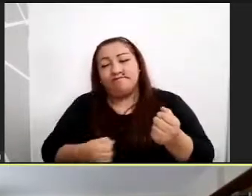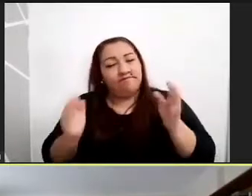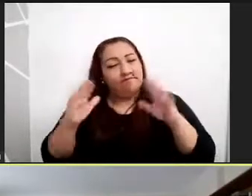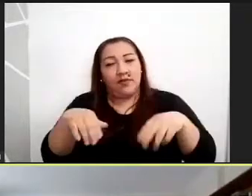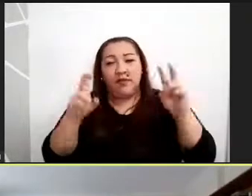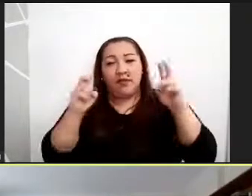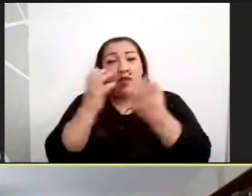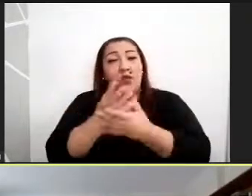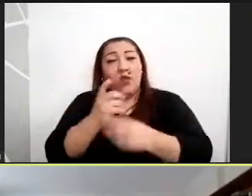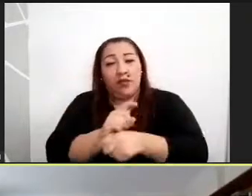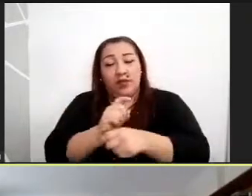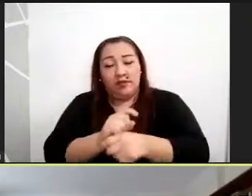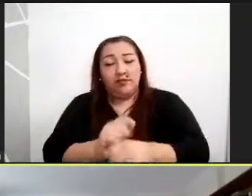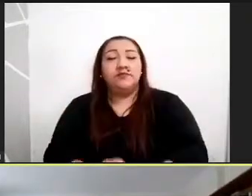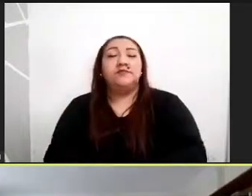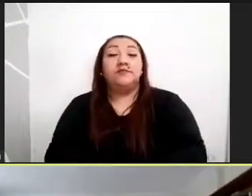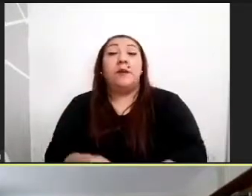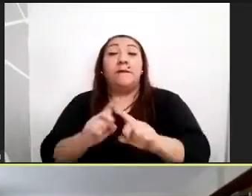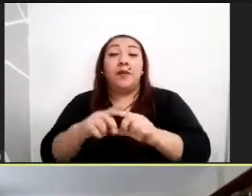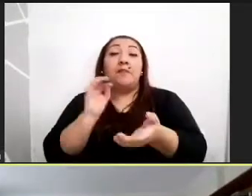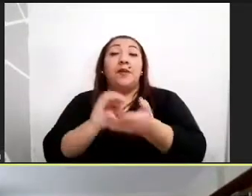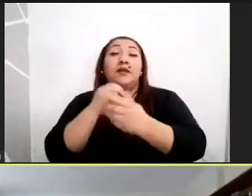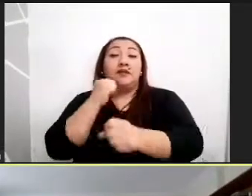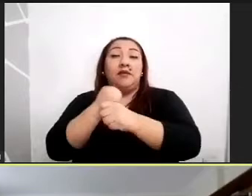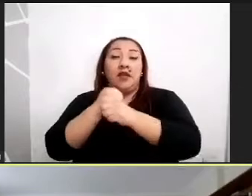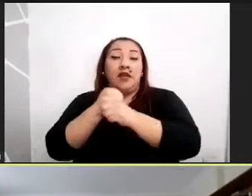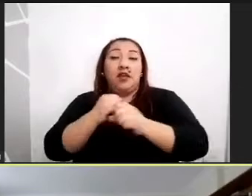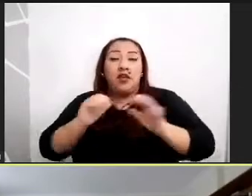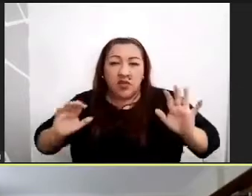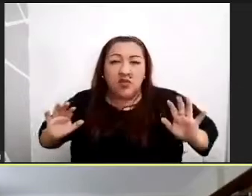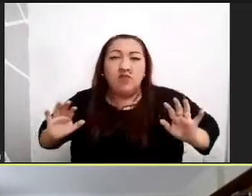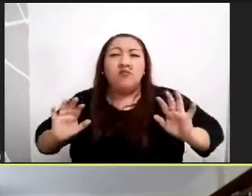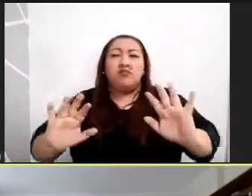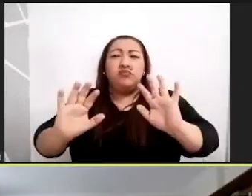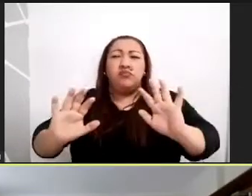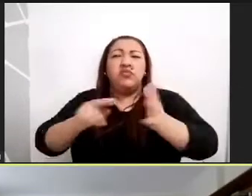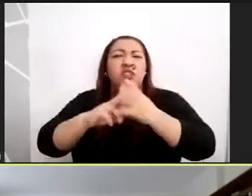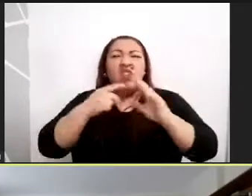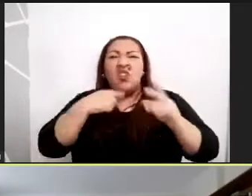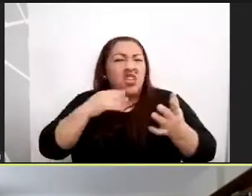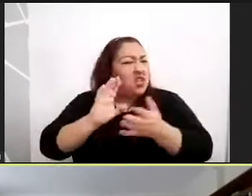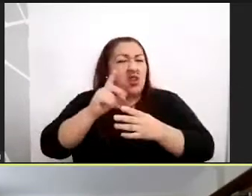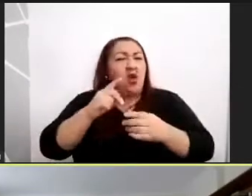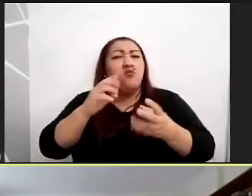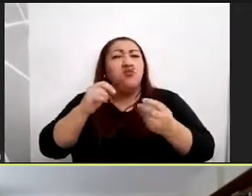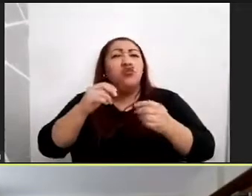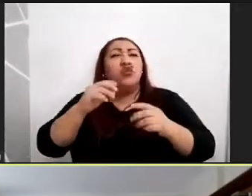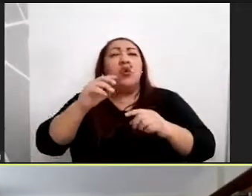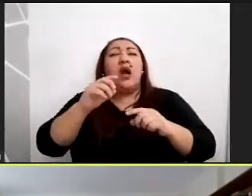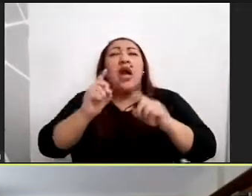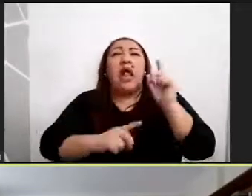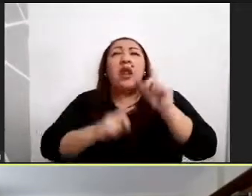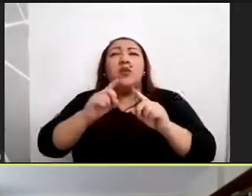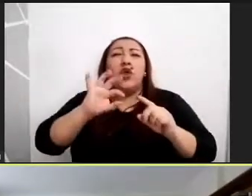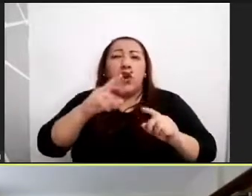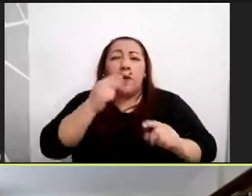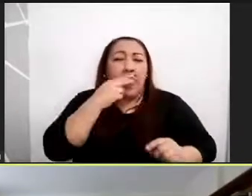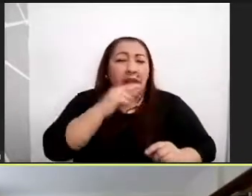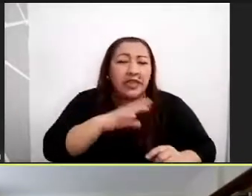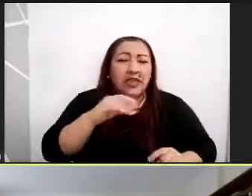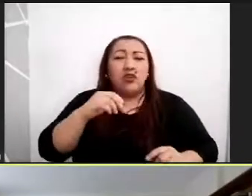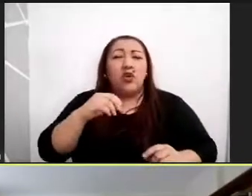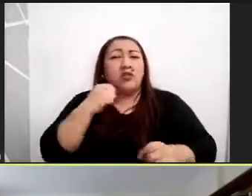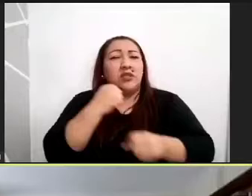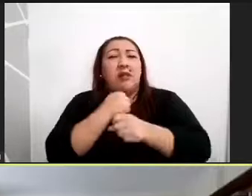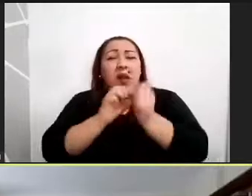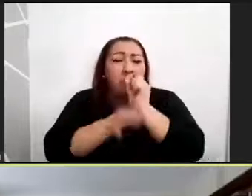educativo. También ha trabajado para frenar la explotación sexual y la trata de personas, reconociendo que más de 80%